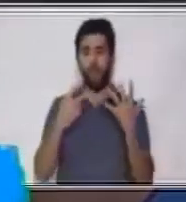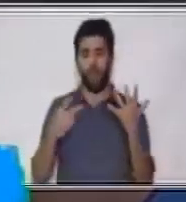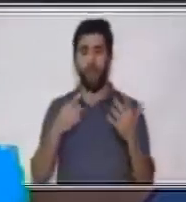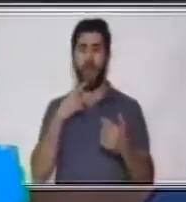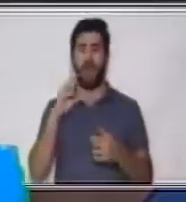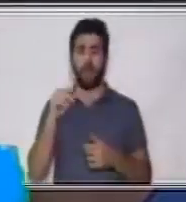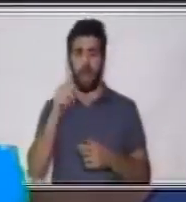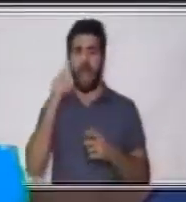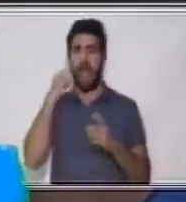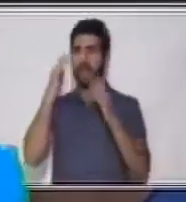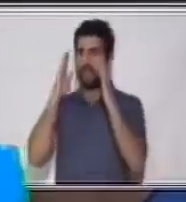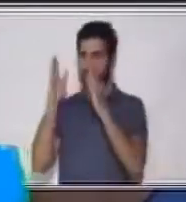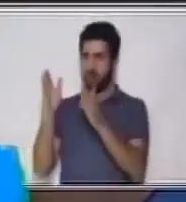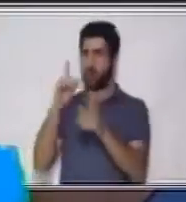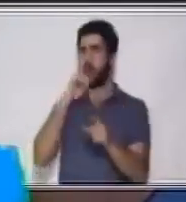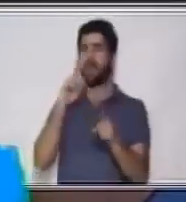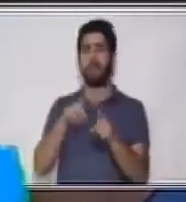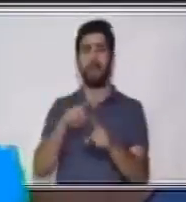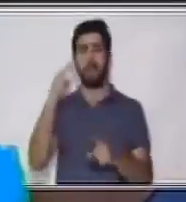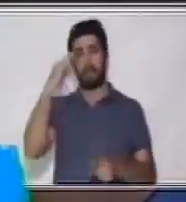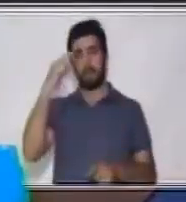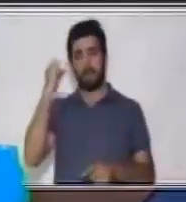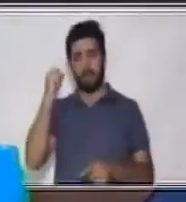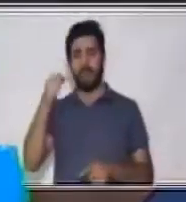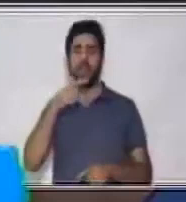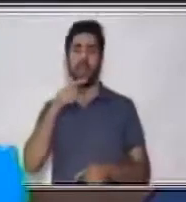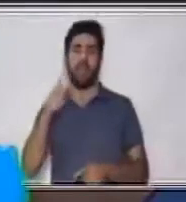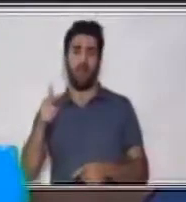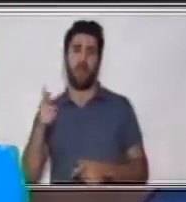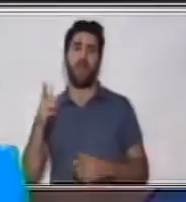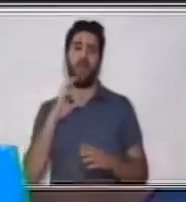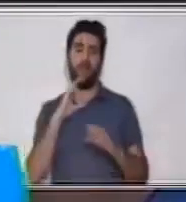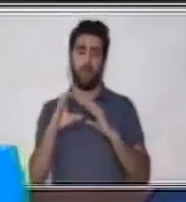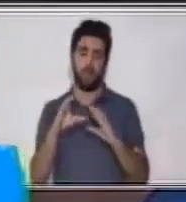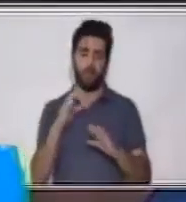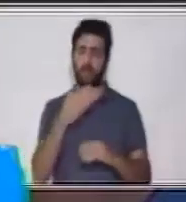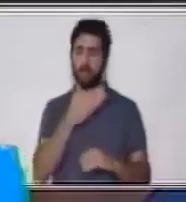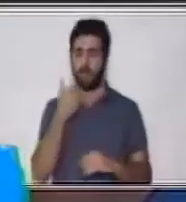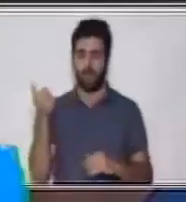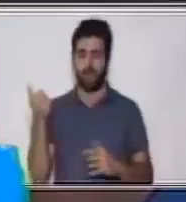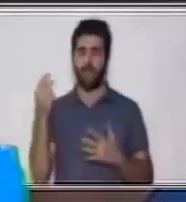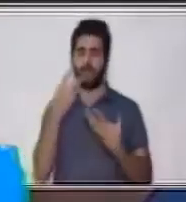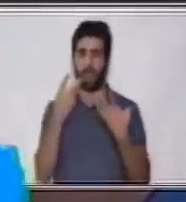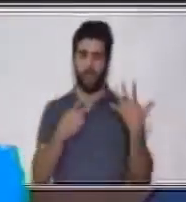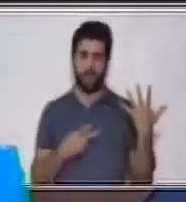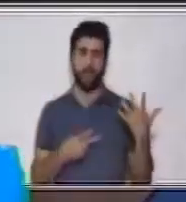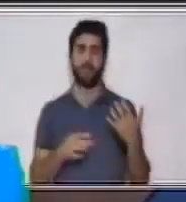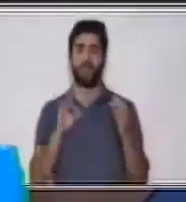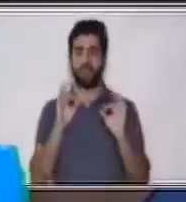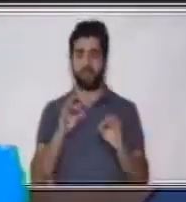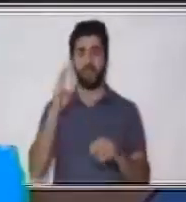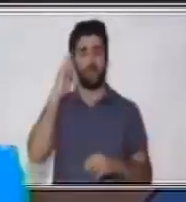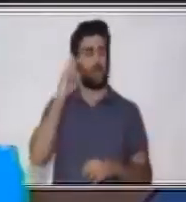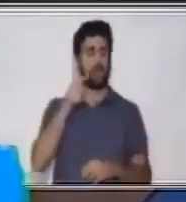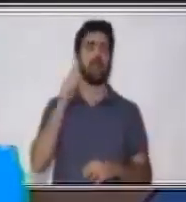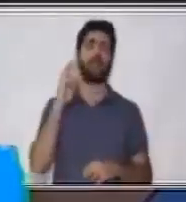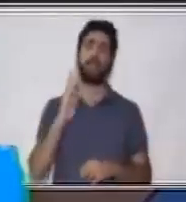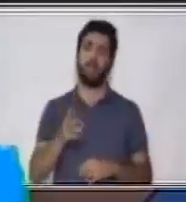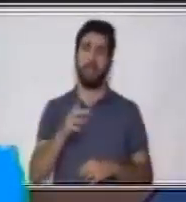la memoria y la lingüística. Antes de empezar, te recomiendo que laves tus